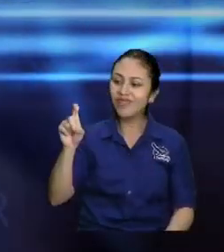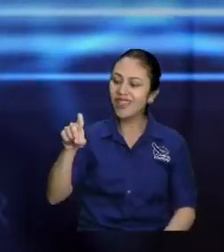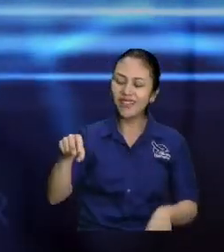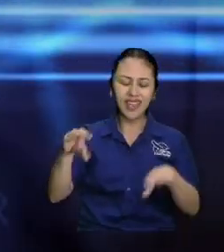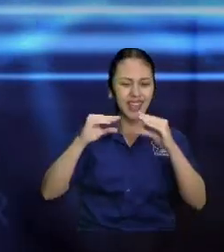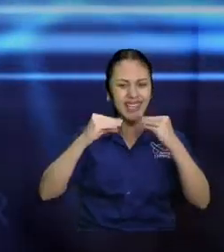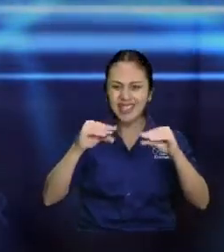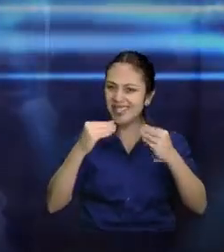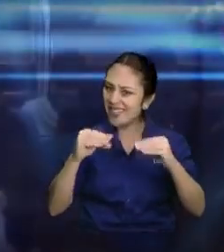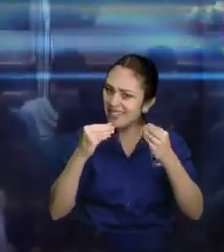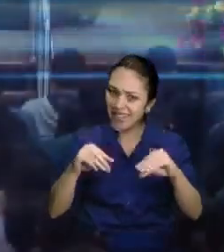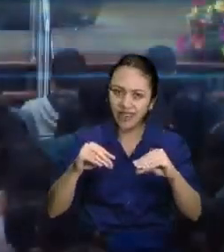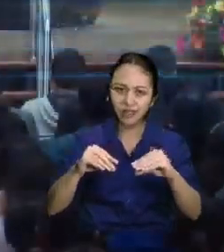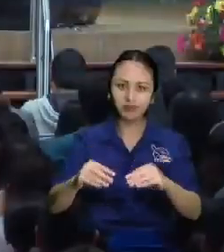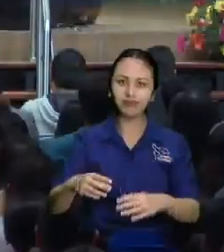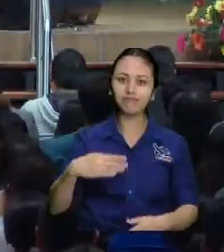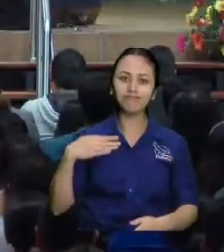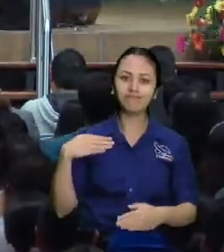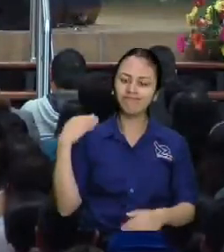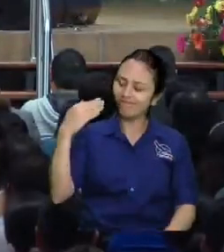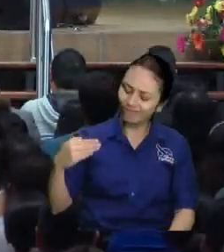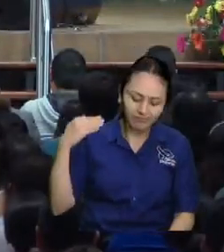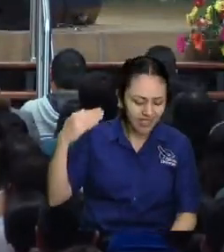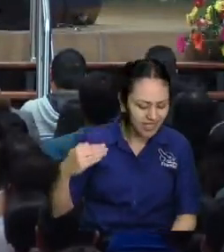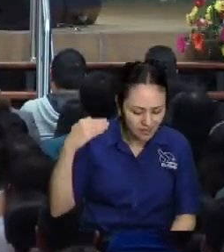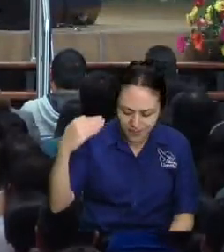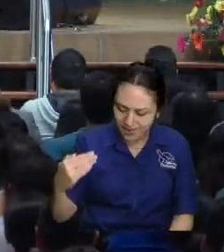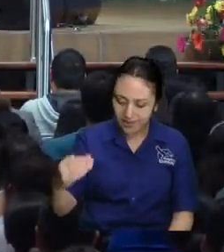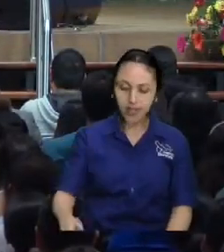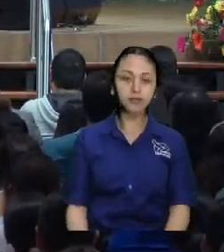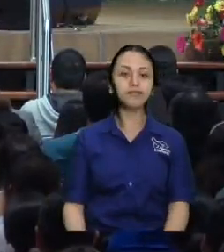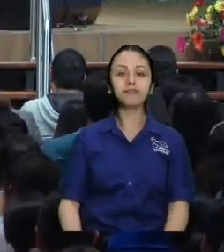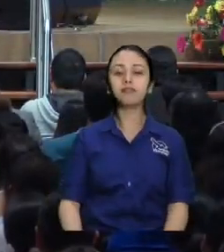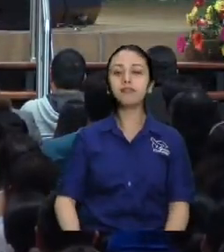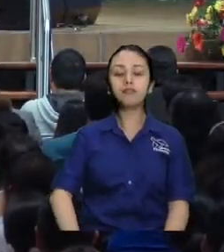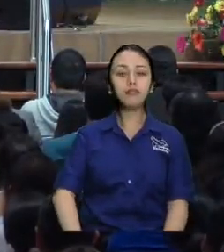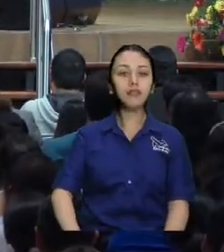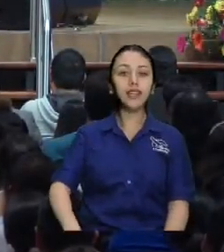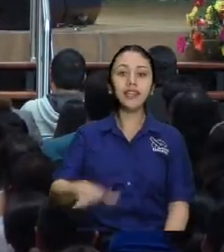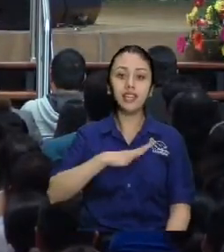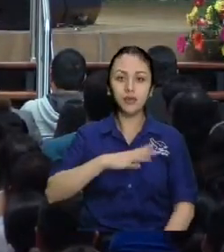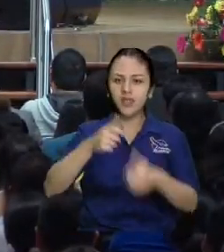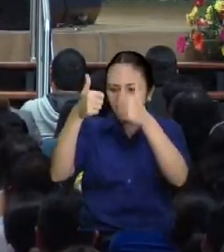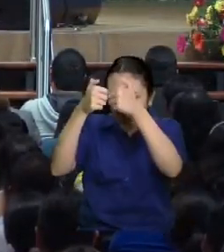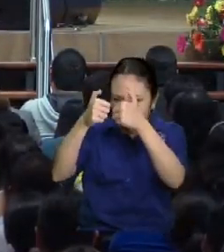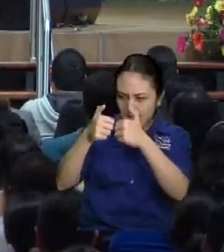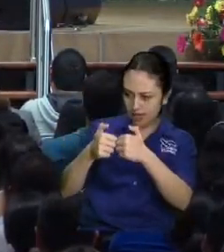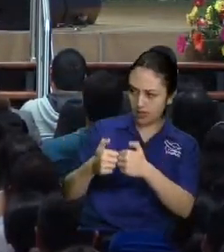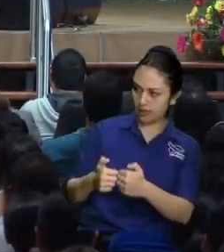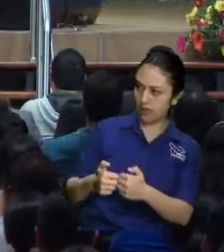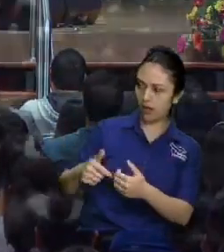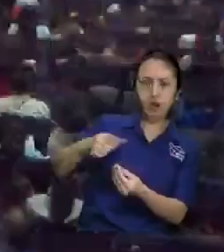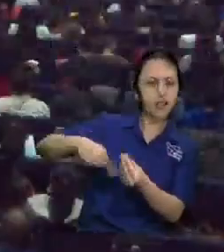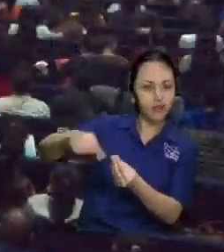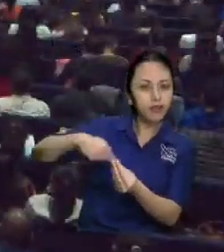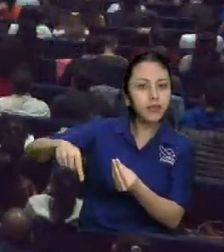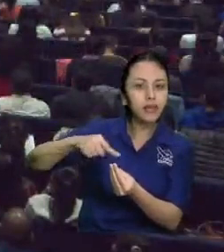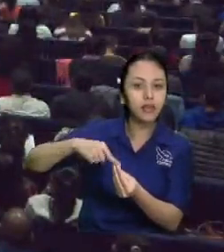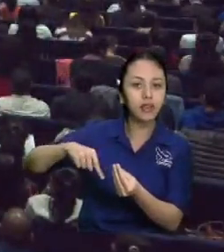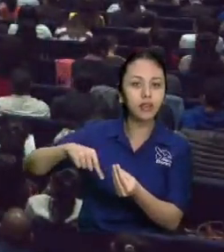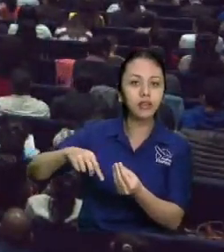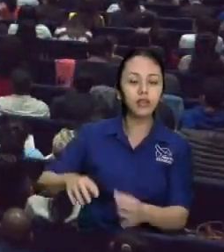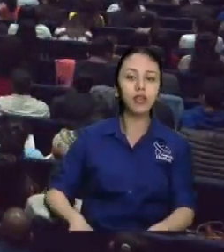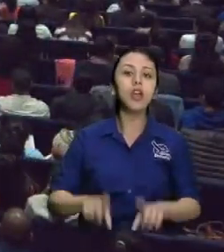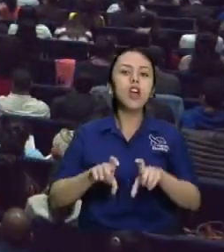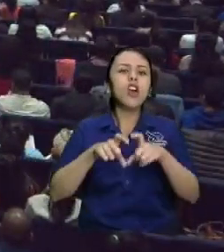El escáner que deberíamos estar pasándonos todos los días tiene que ver con la familia. ¿Cómo estoy en mi trato